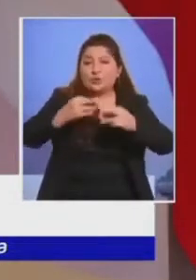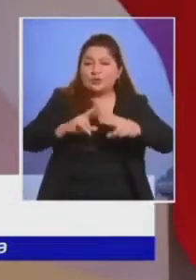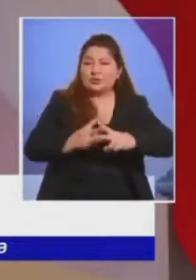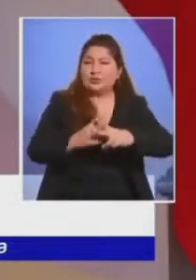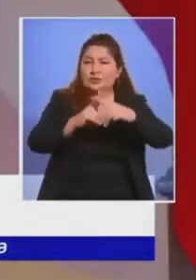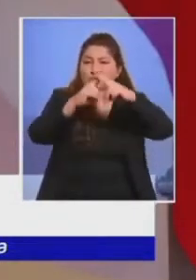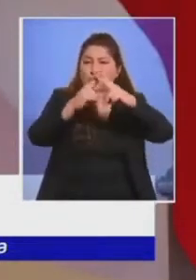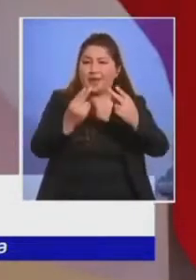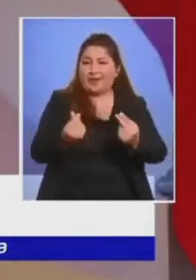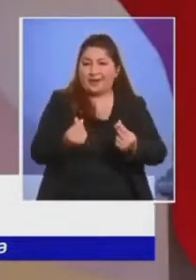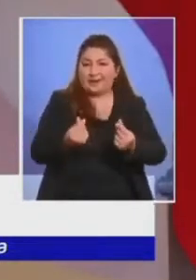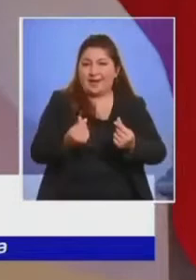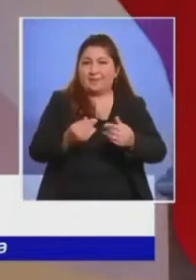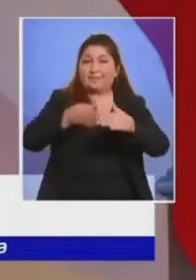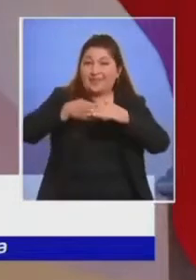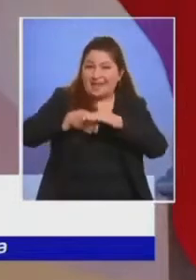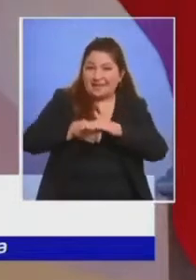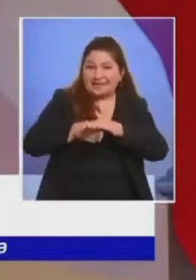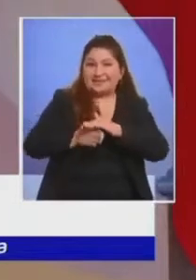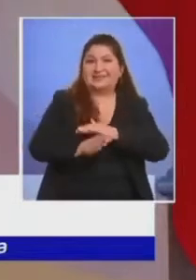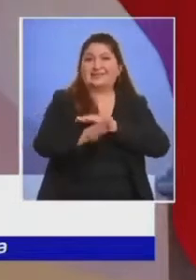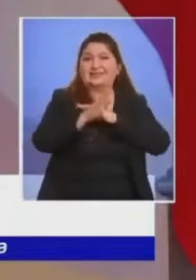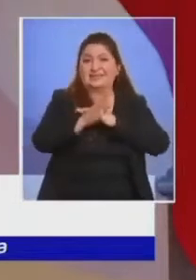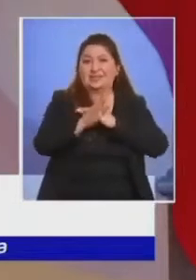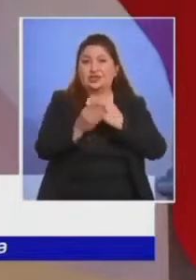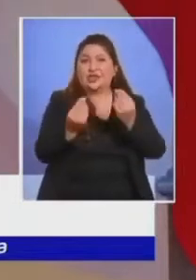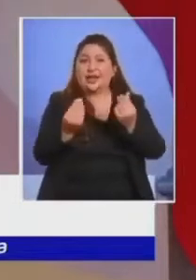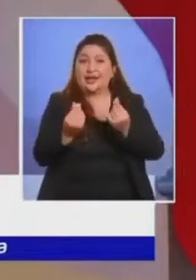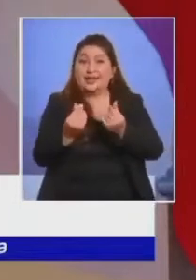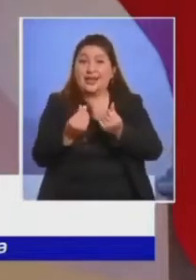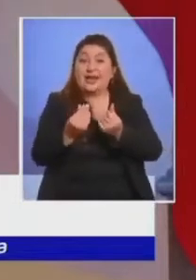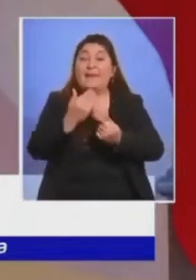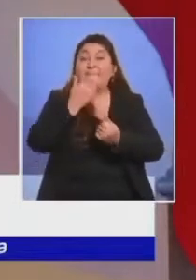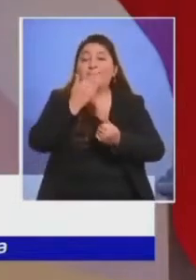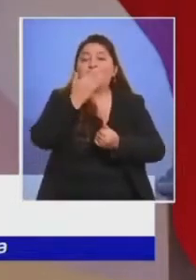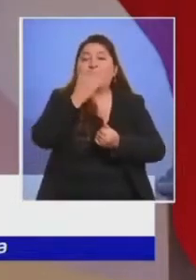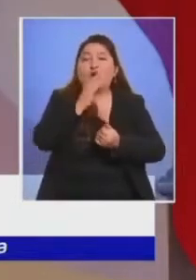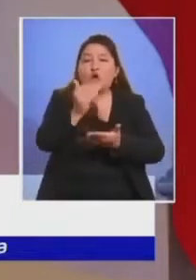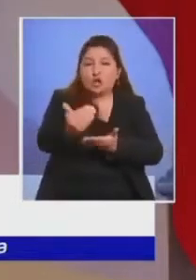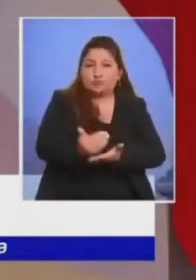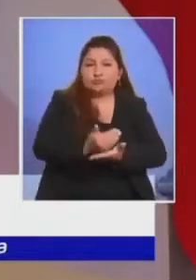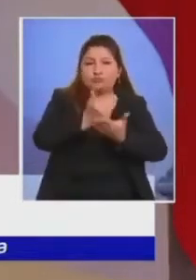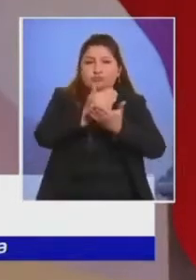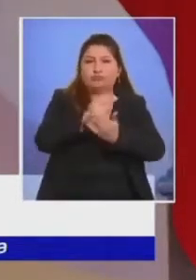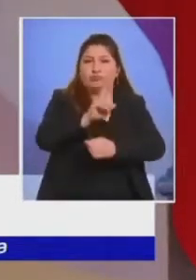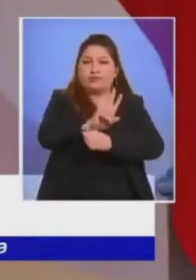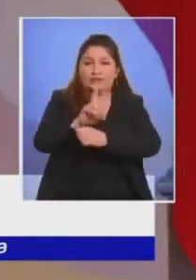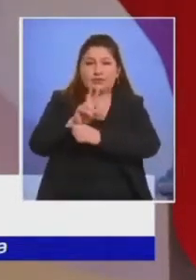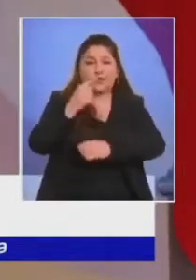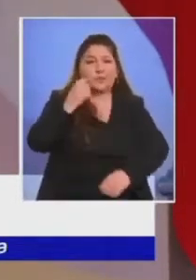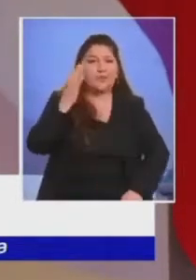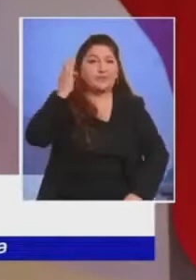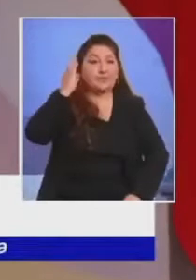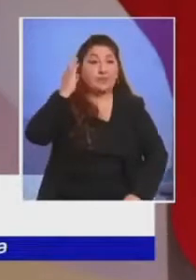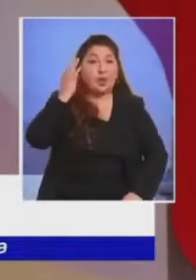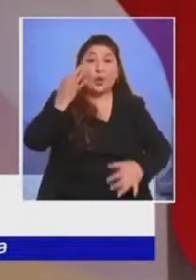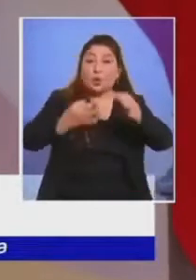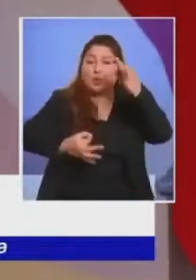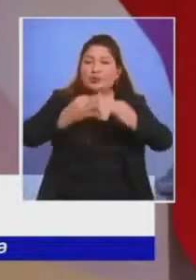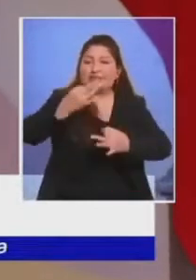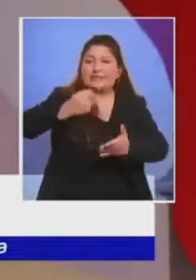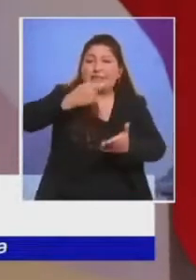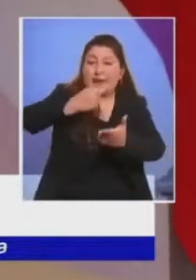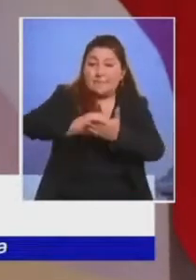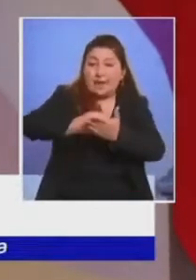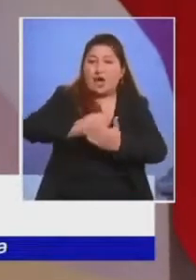calidad, justicia en el acceso curricular, justicia en mejores remuneraciones a nuestros profesores y profesoras, justicia en el pago de la deuda histórica de nuestros